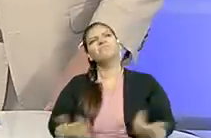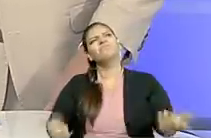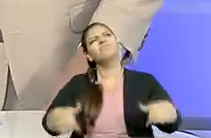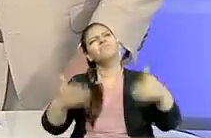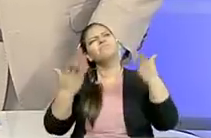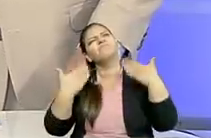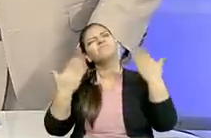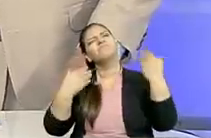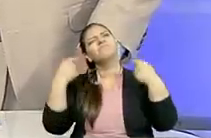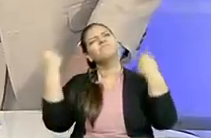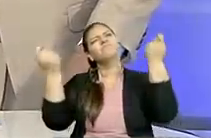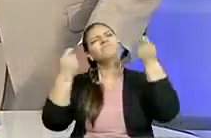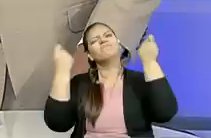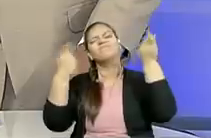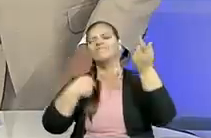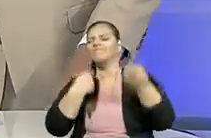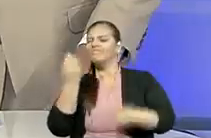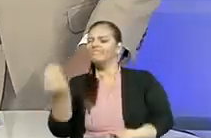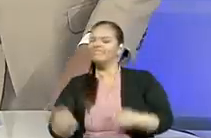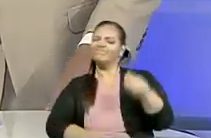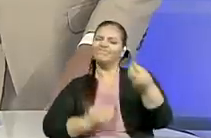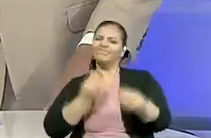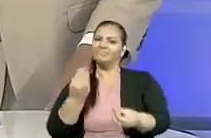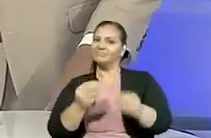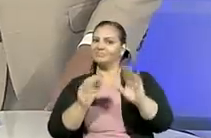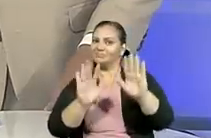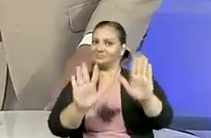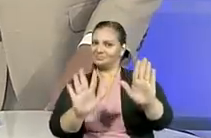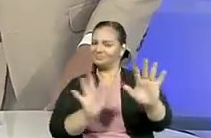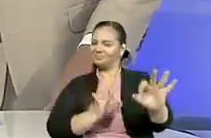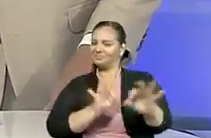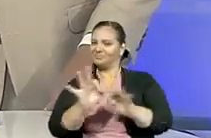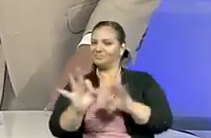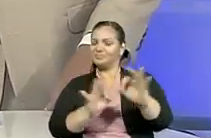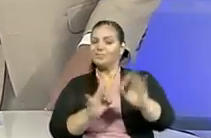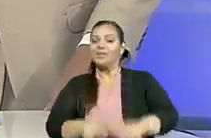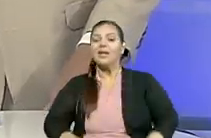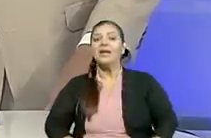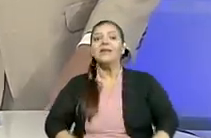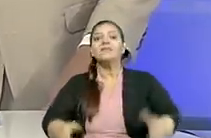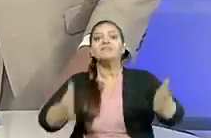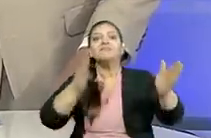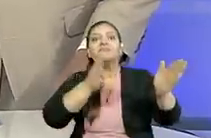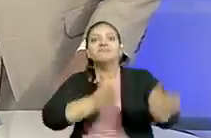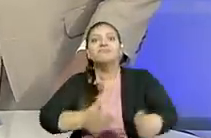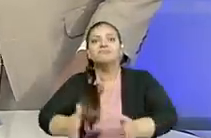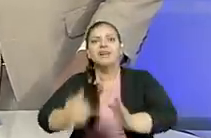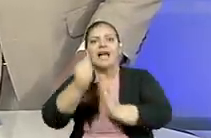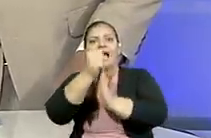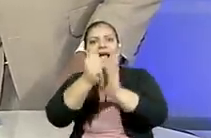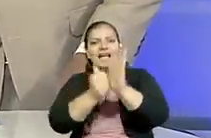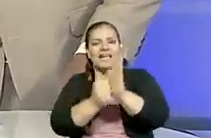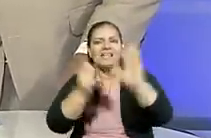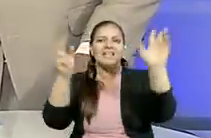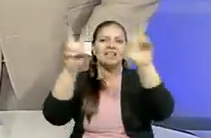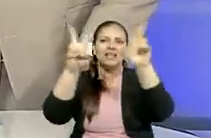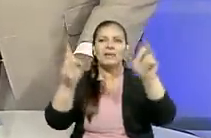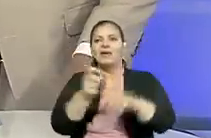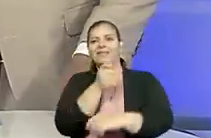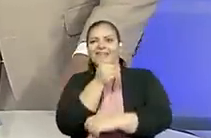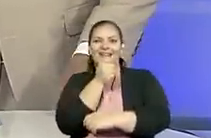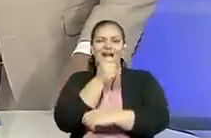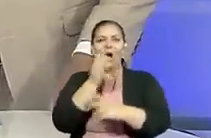hay varias opciones para disfrutar en familia por las fiestas de independencia de la ciudad de Guayaquil. La agenda incluye shows